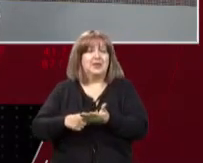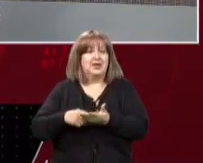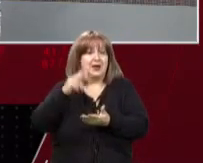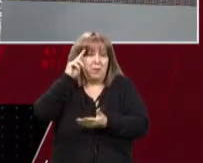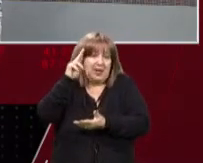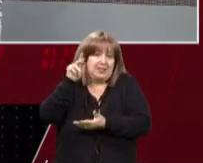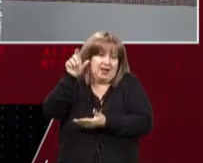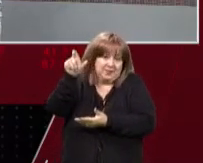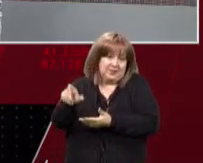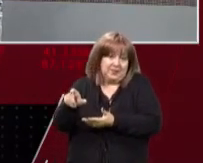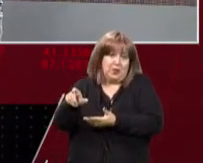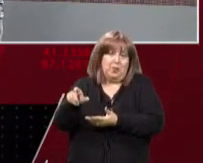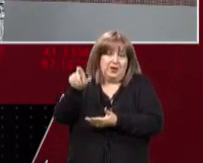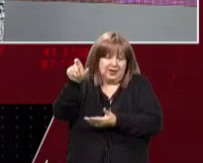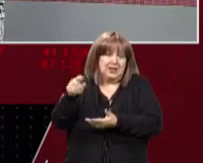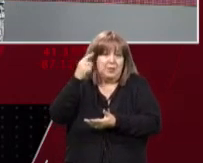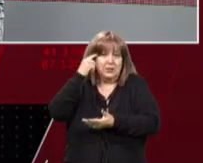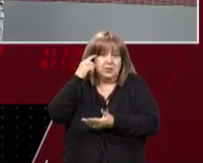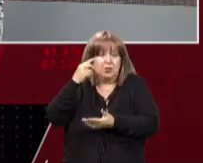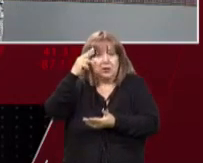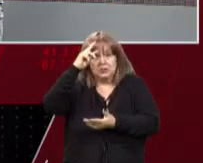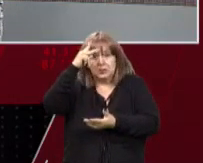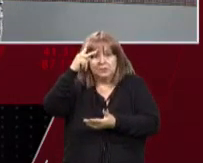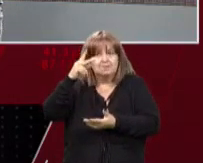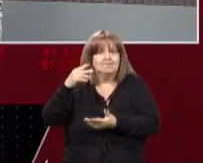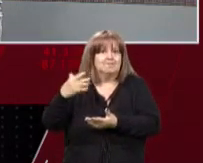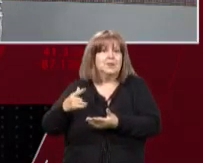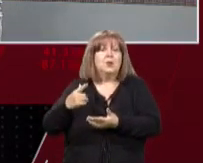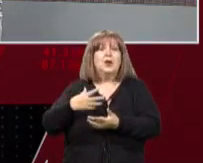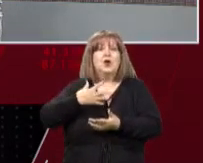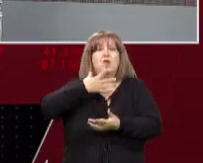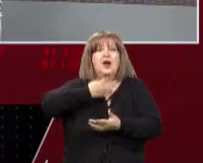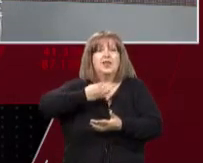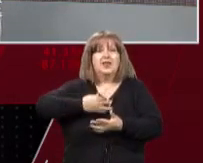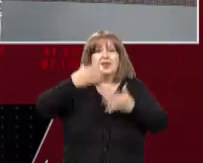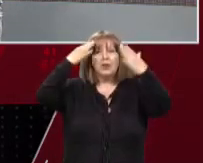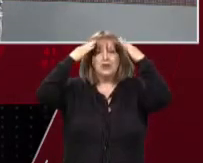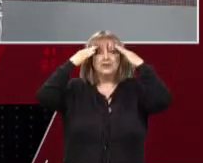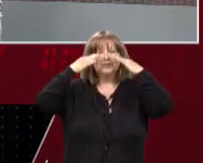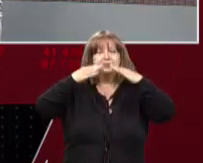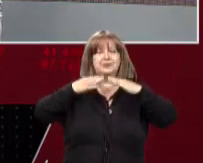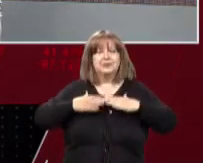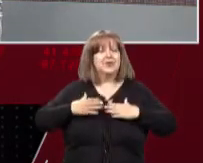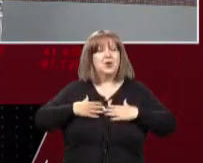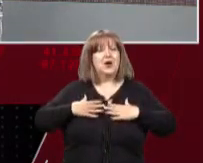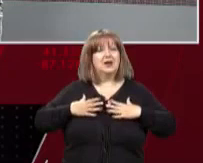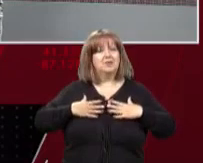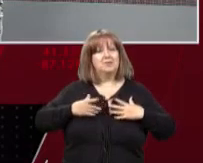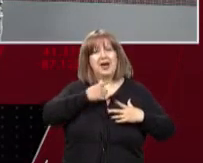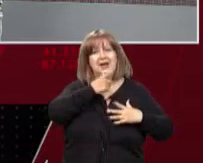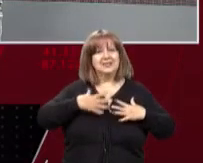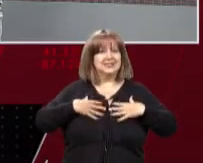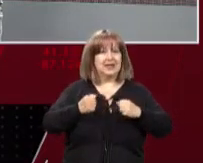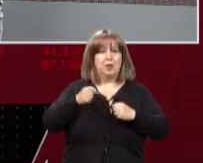asumir esta verdad, pero siempre la verdad es sanadora y es lo mejor que puede suceder en la vida de quien ha